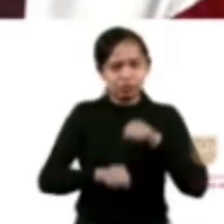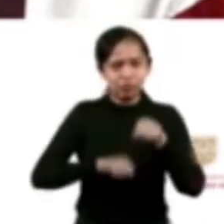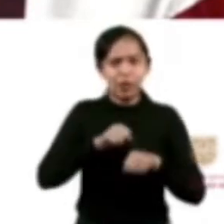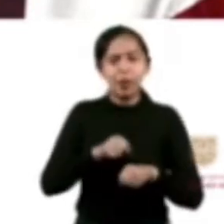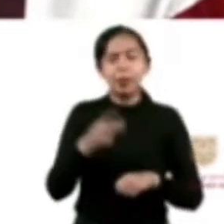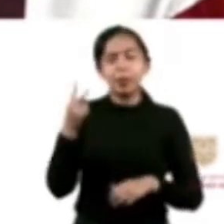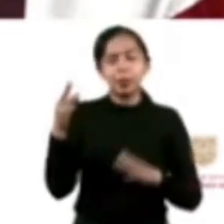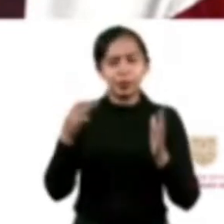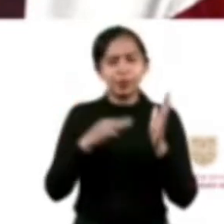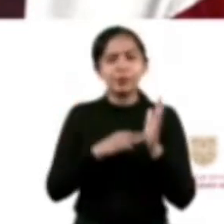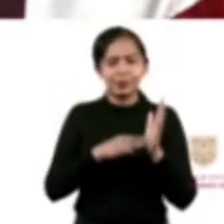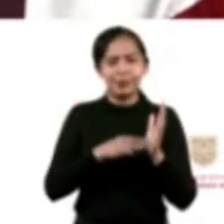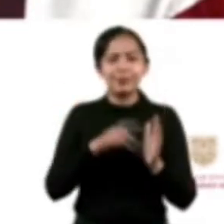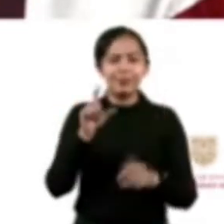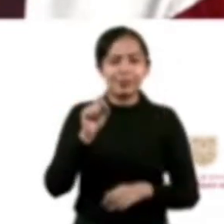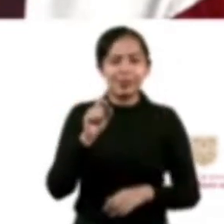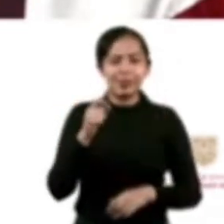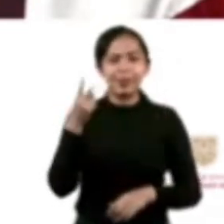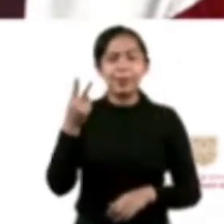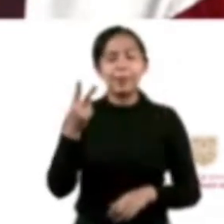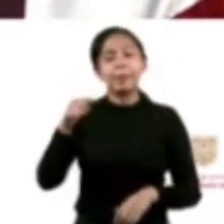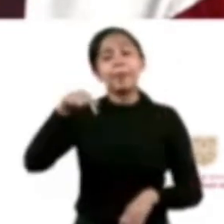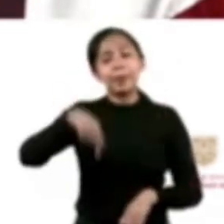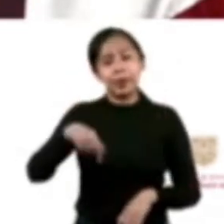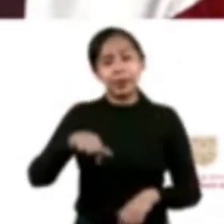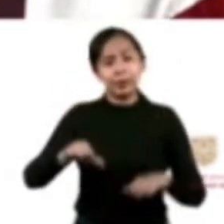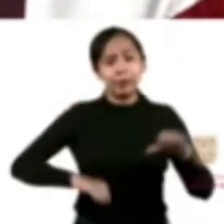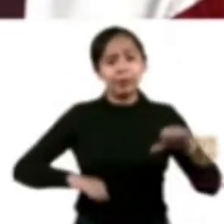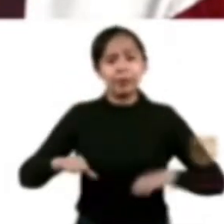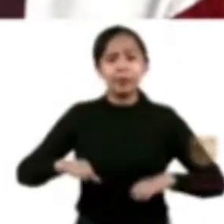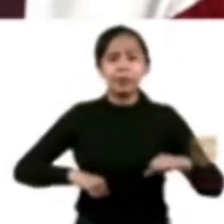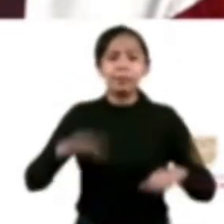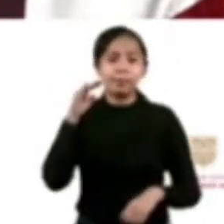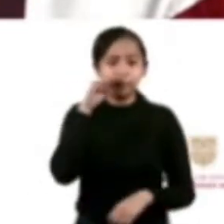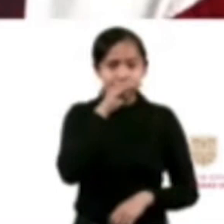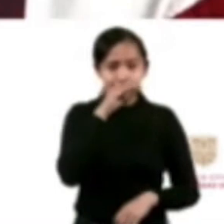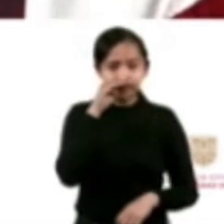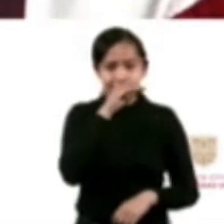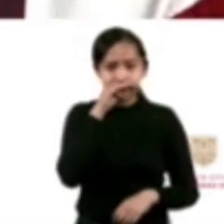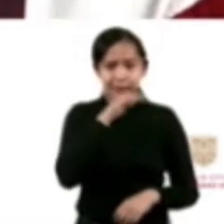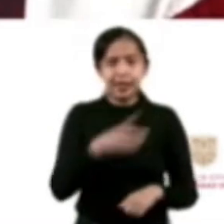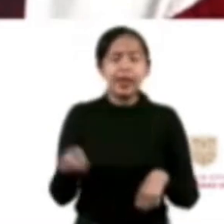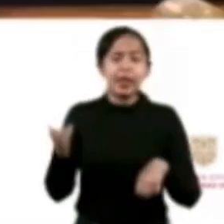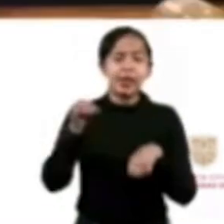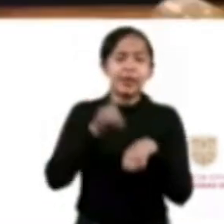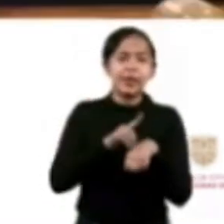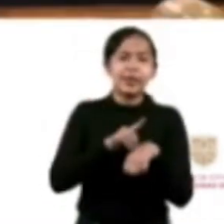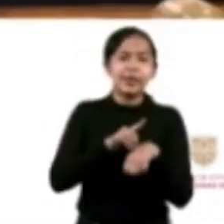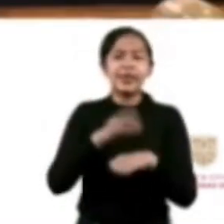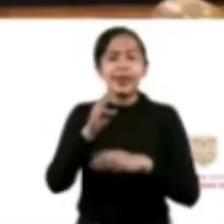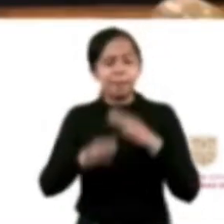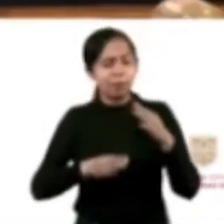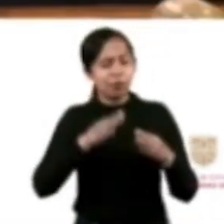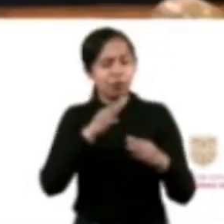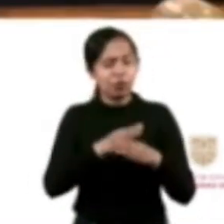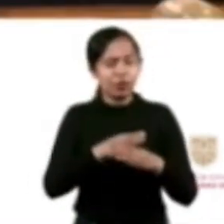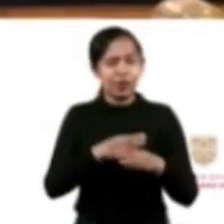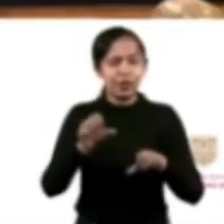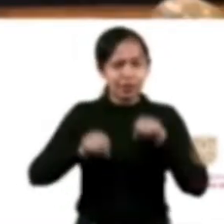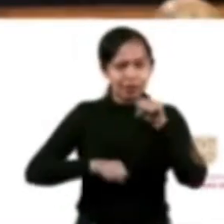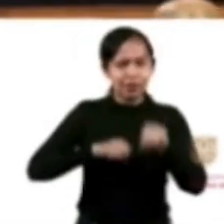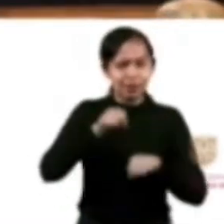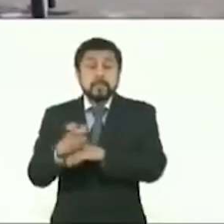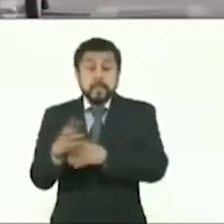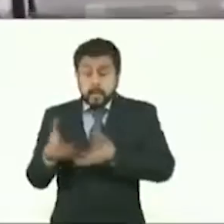2022. Esta es una actividad gratuita, se realiza en el marco del Día Mundial de la Bicicleta, que es el 3